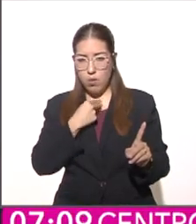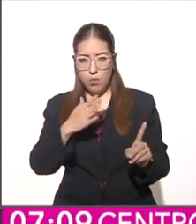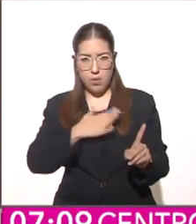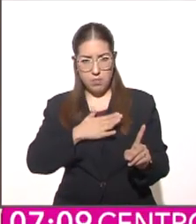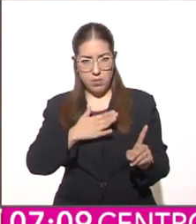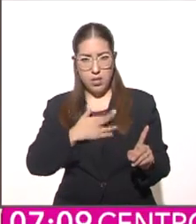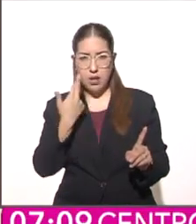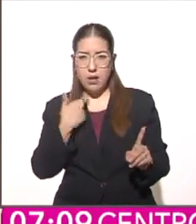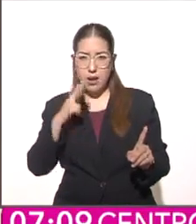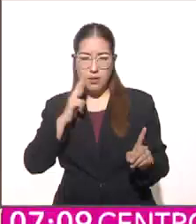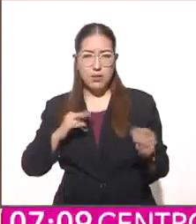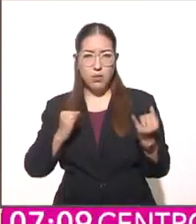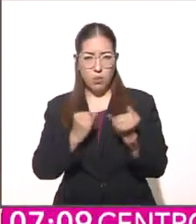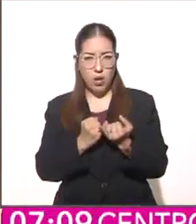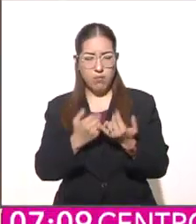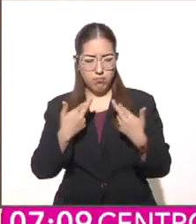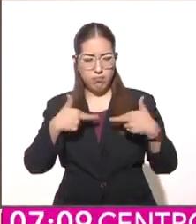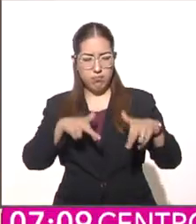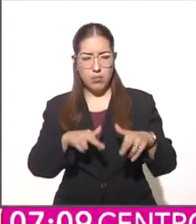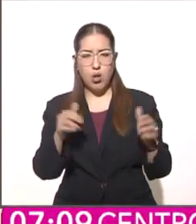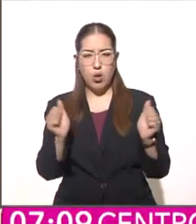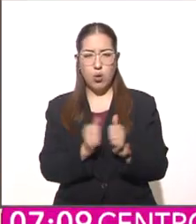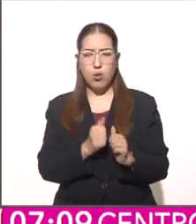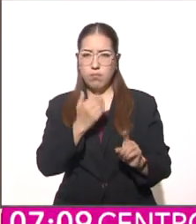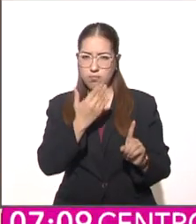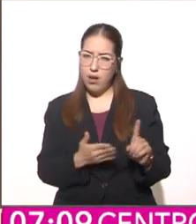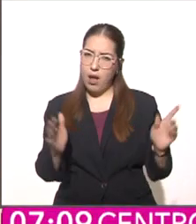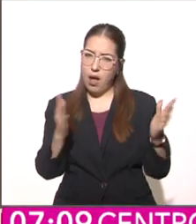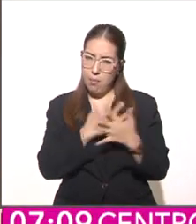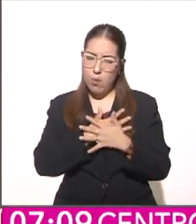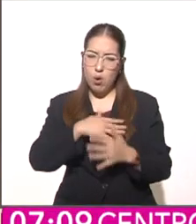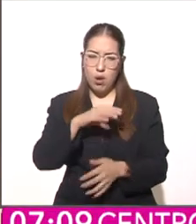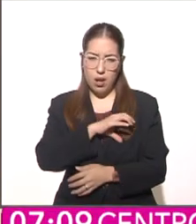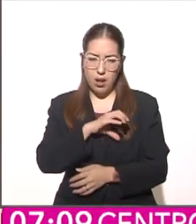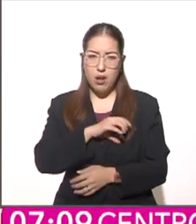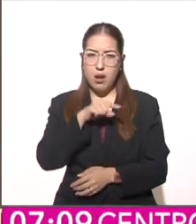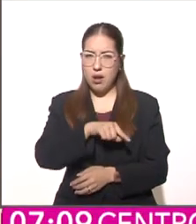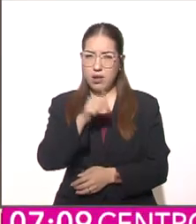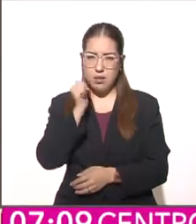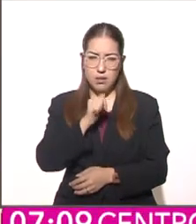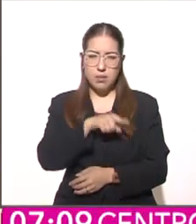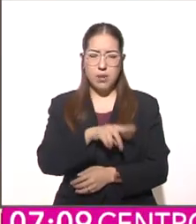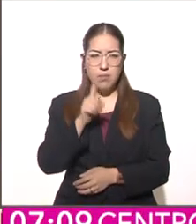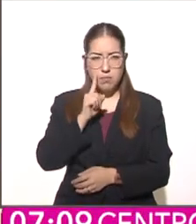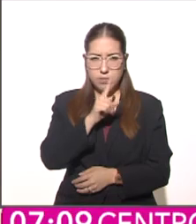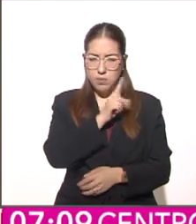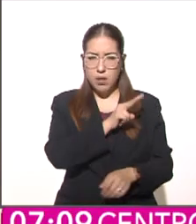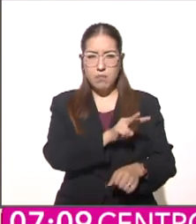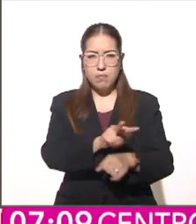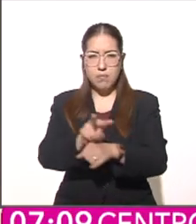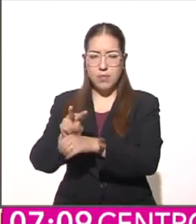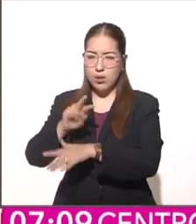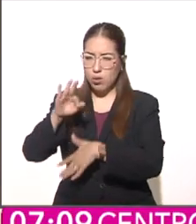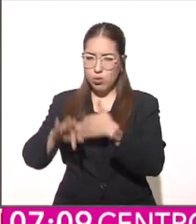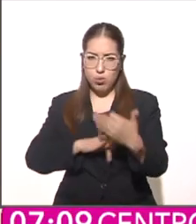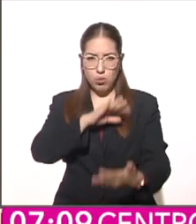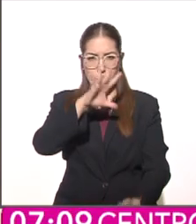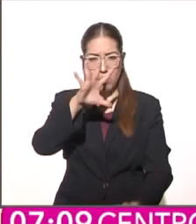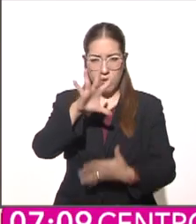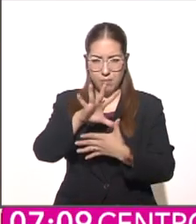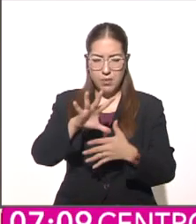raza, que con celo amoroso y fervor patriótico paseó su mirada de águila por todo un continente